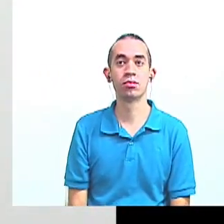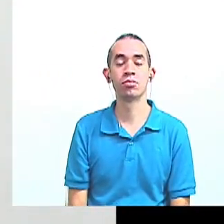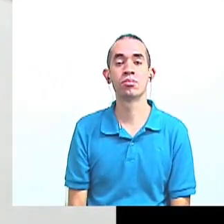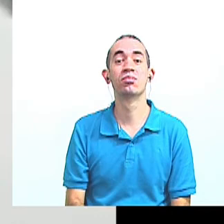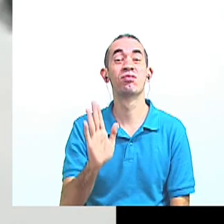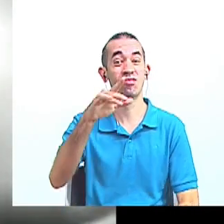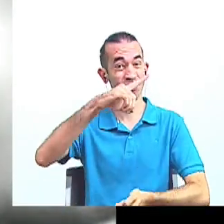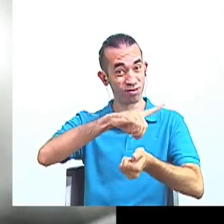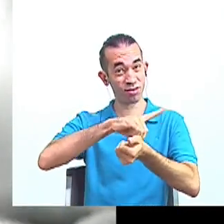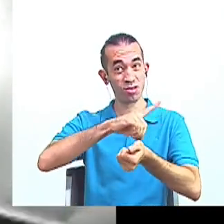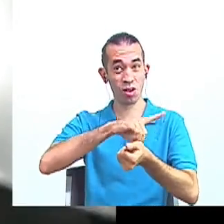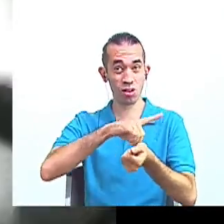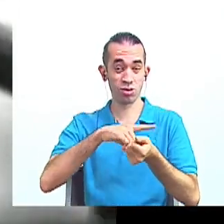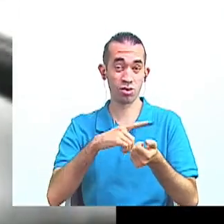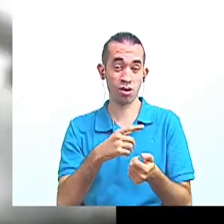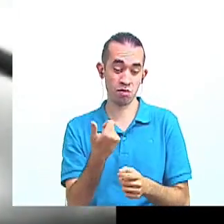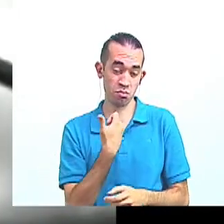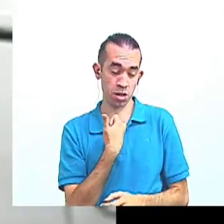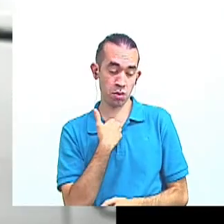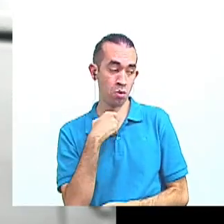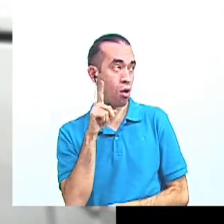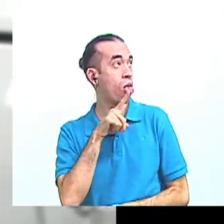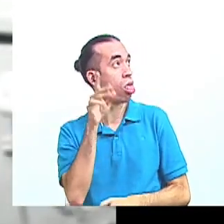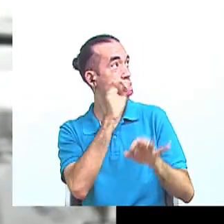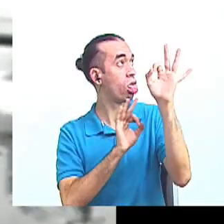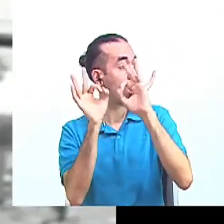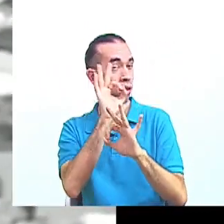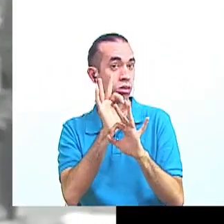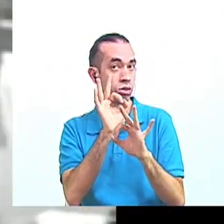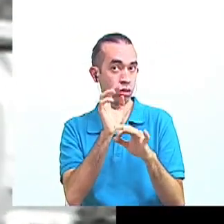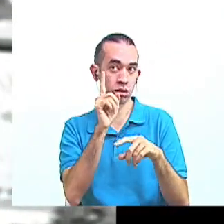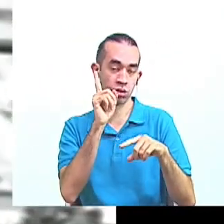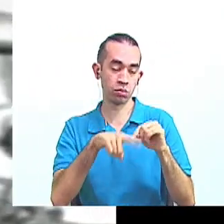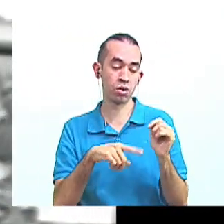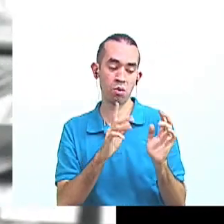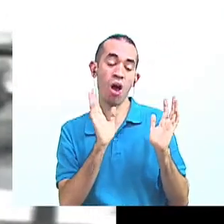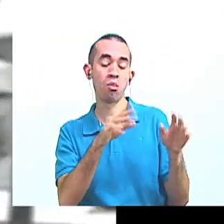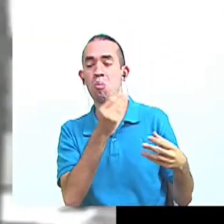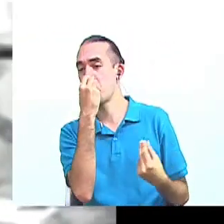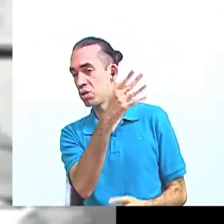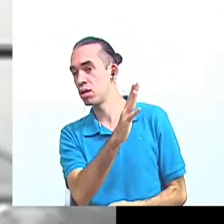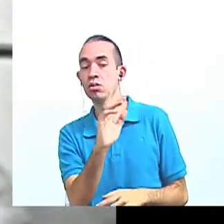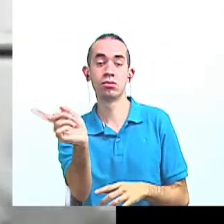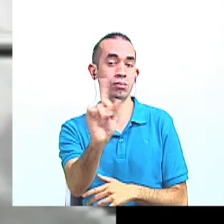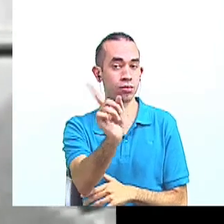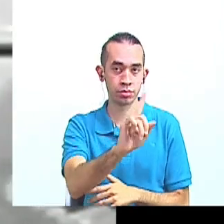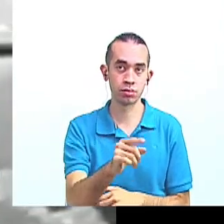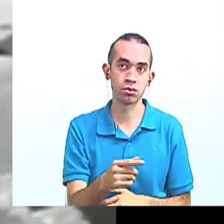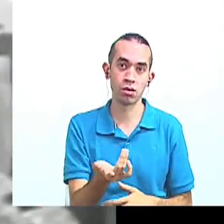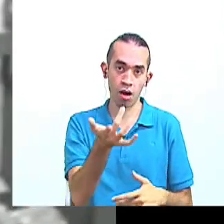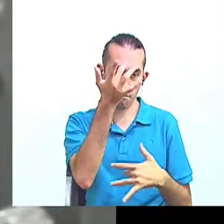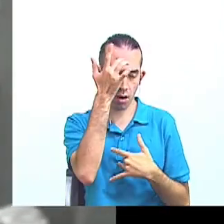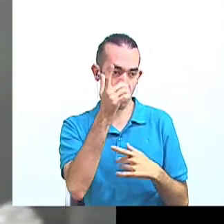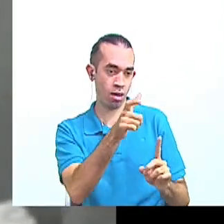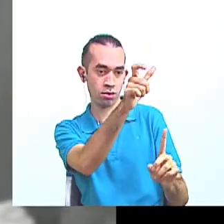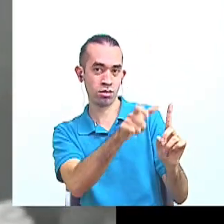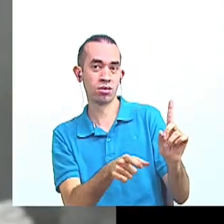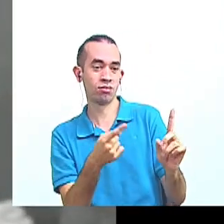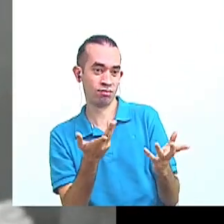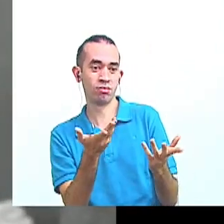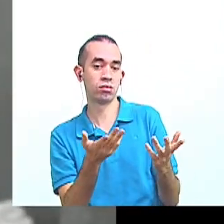El médico no puede engañarse, ni puede mostrarse insensible. Cuando la enfermedad se origina